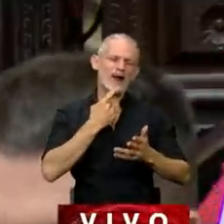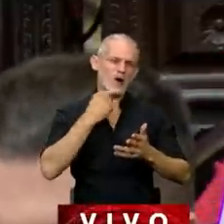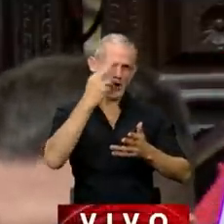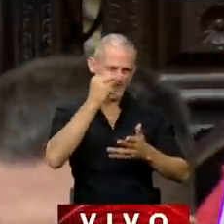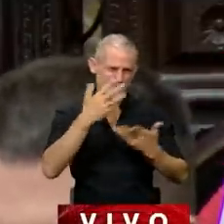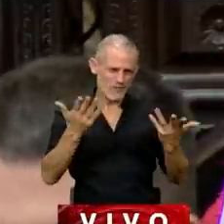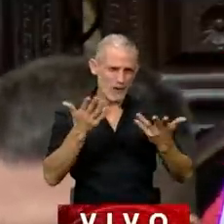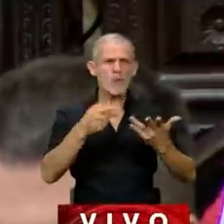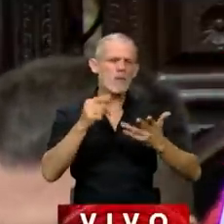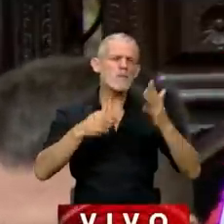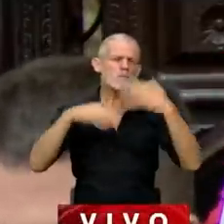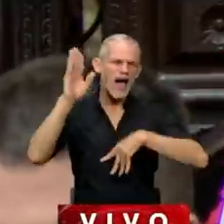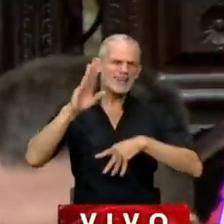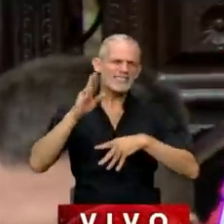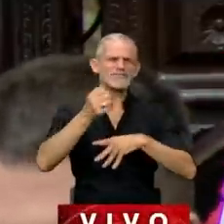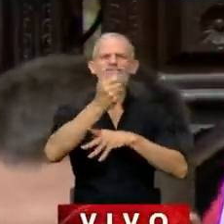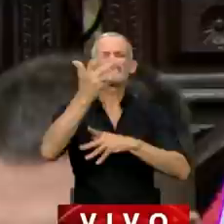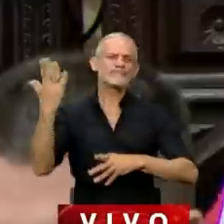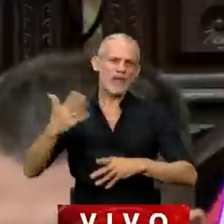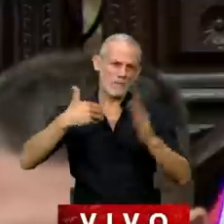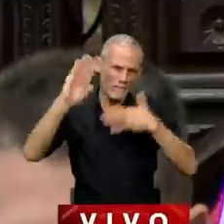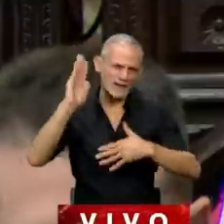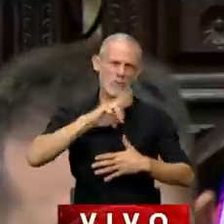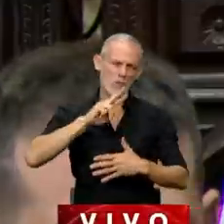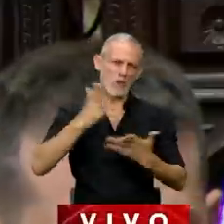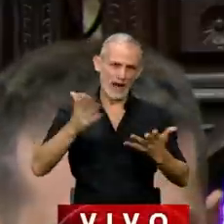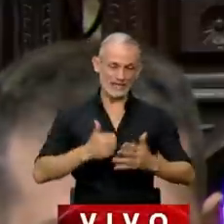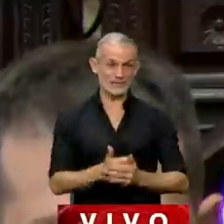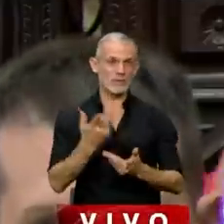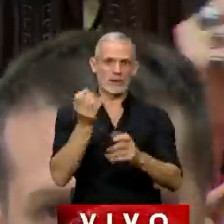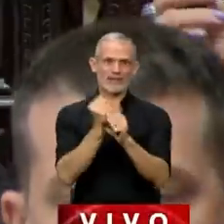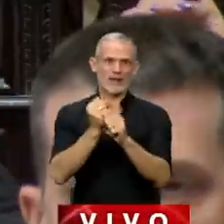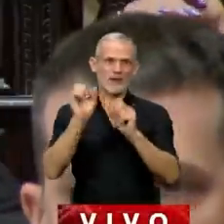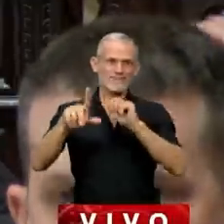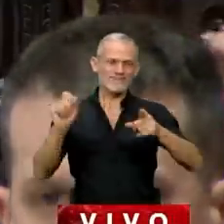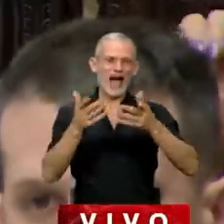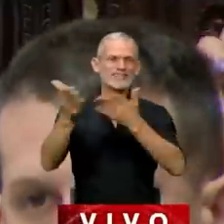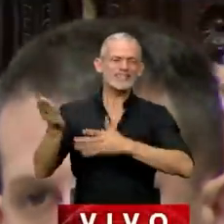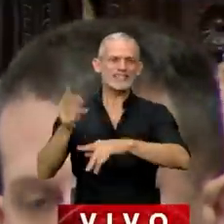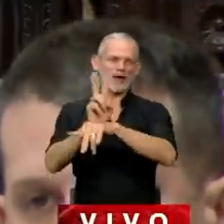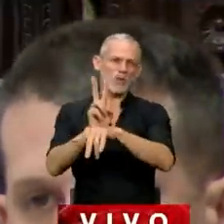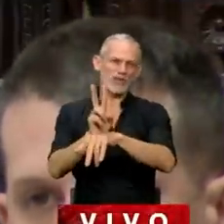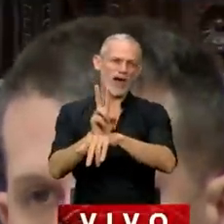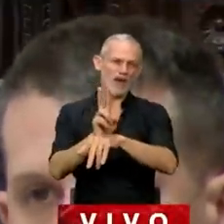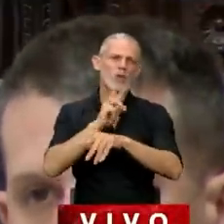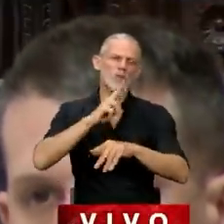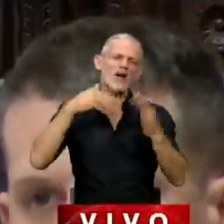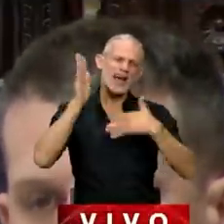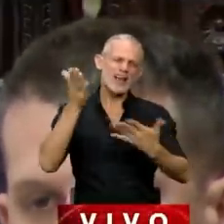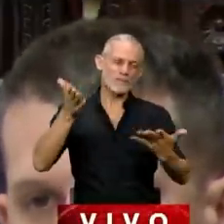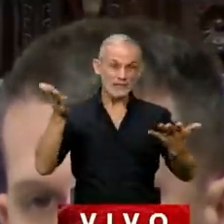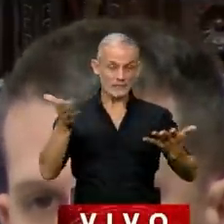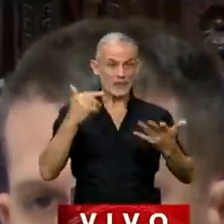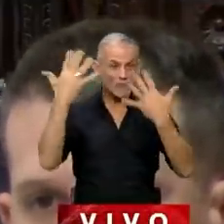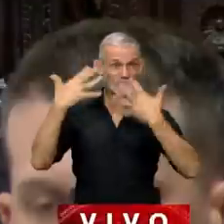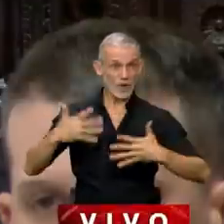enfermeros, pero tiene esas características, tiene que ver también con lo que es la tarea de la asistencia y el cuidado, y creo que todas las instancias